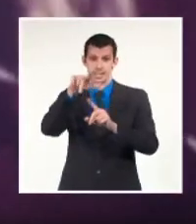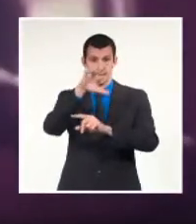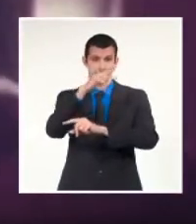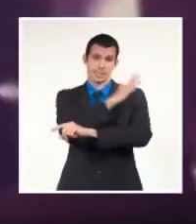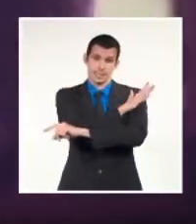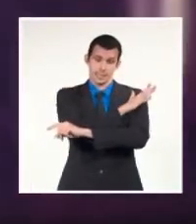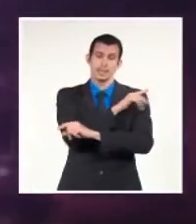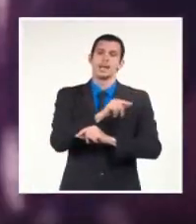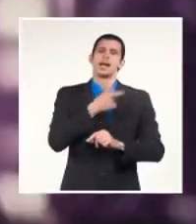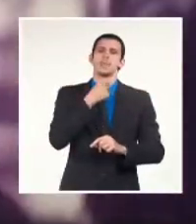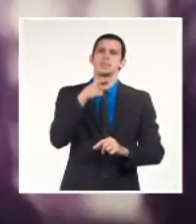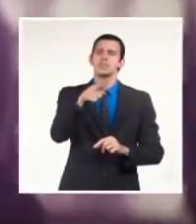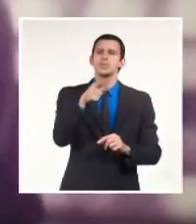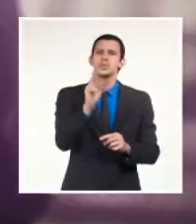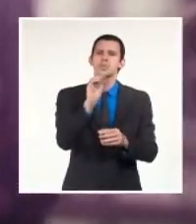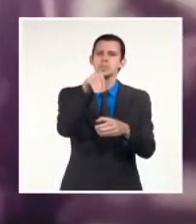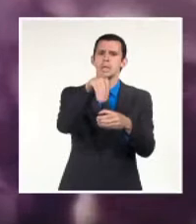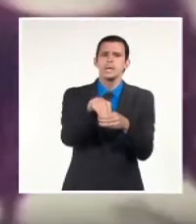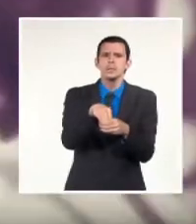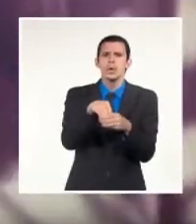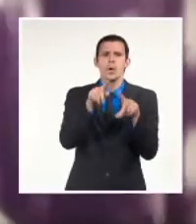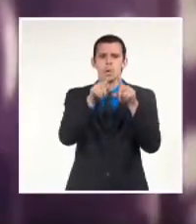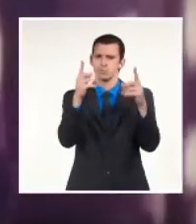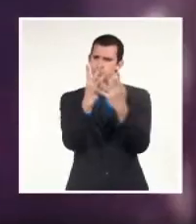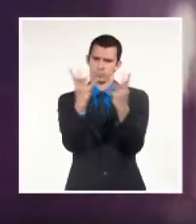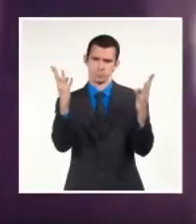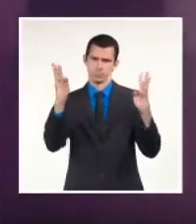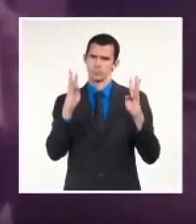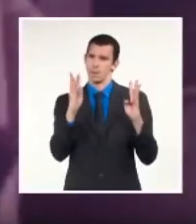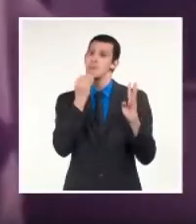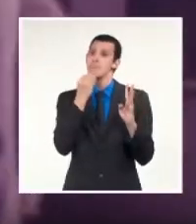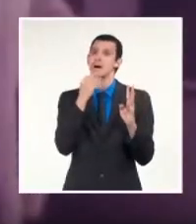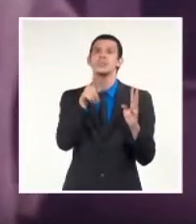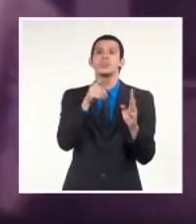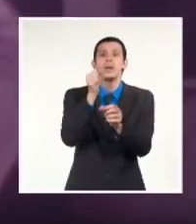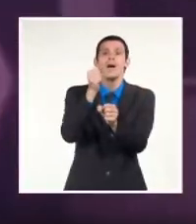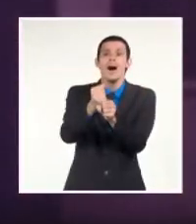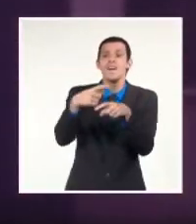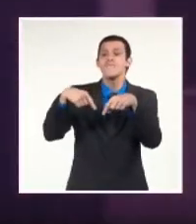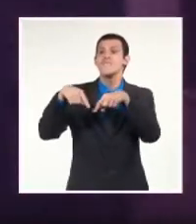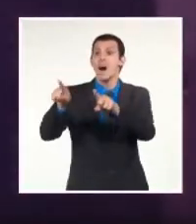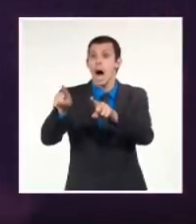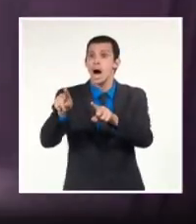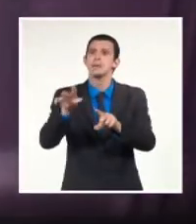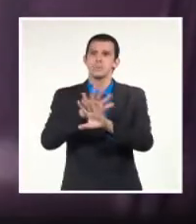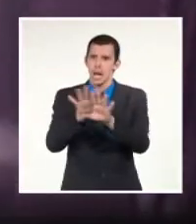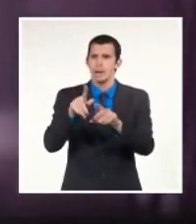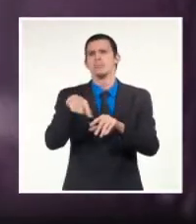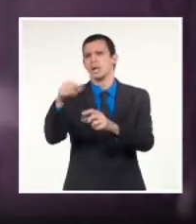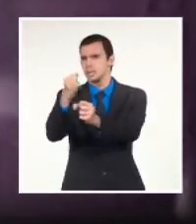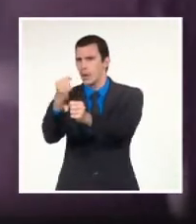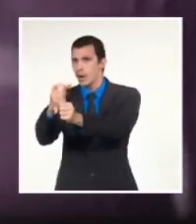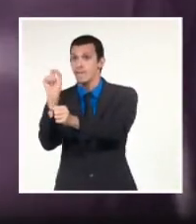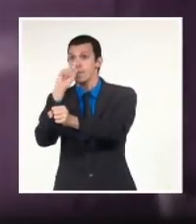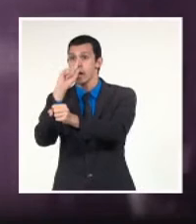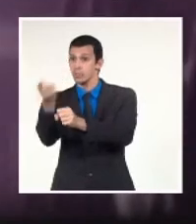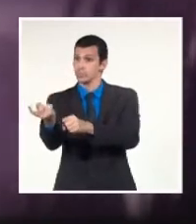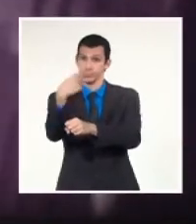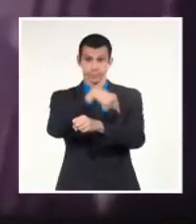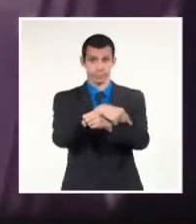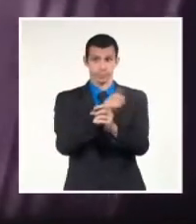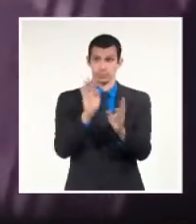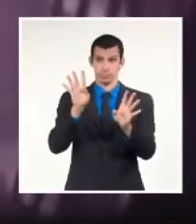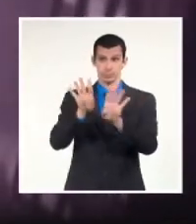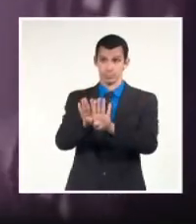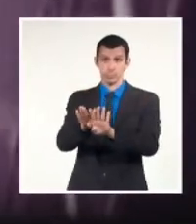Salías a trabajar y terminaba el trabajo, ibas directo a tu celda y te trancaban. Allí separaban a los